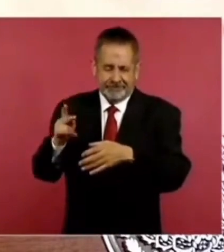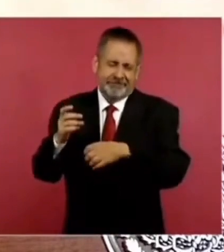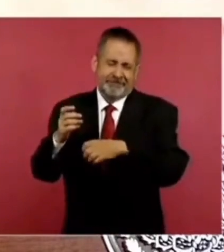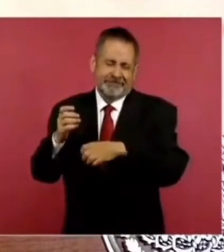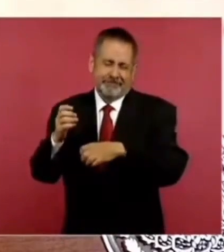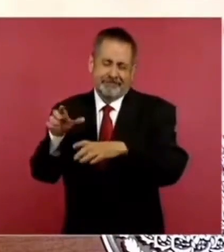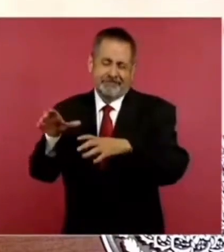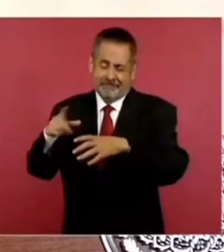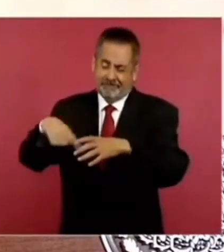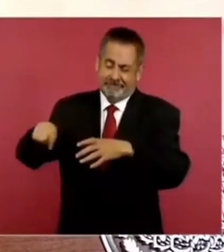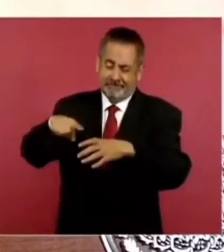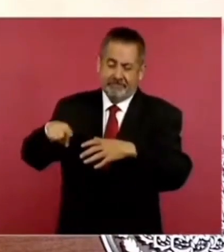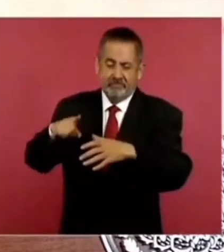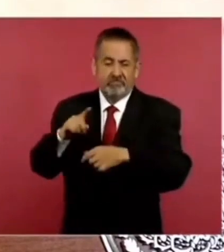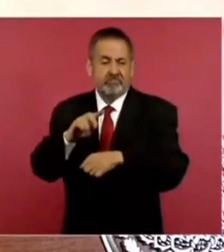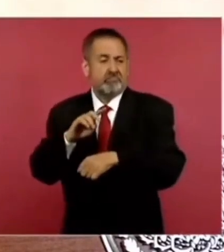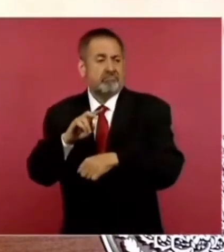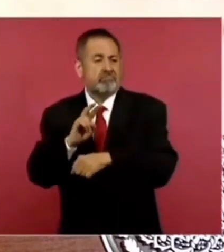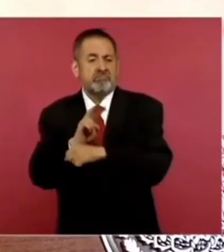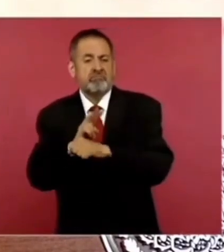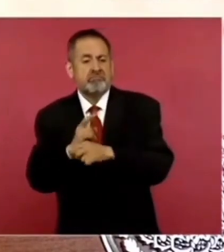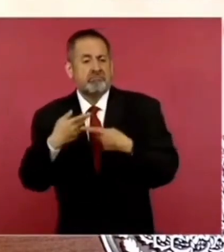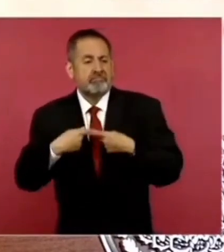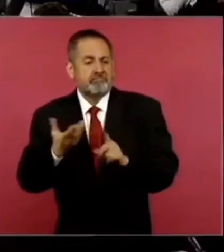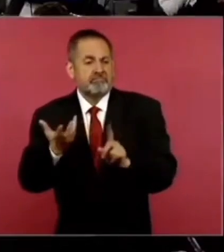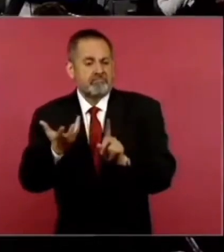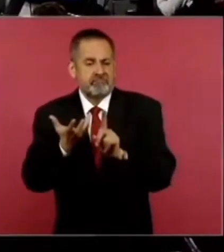8,000 elementos para cuidar al presidente.